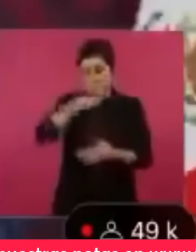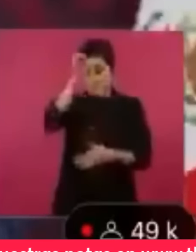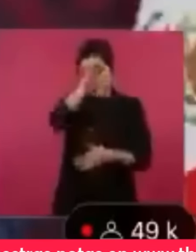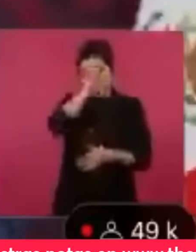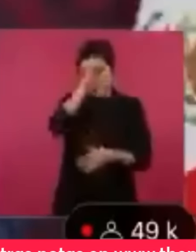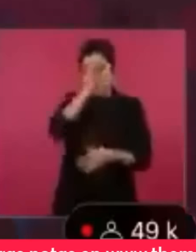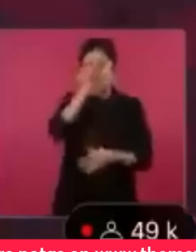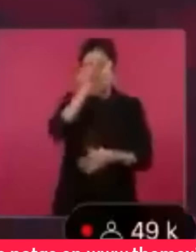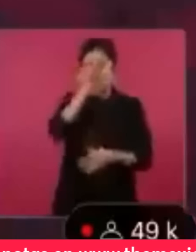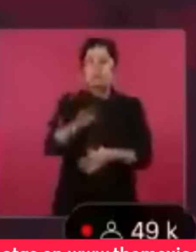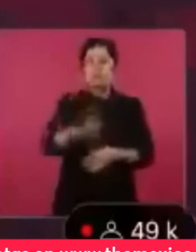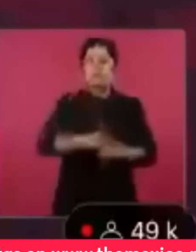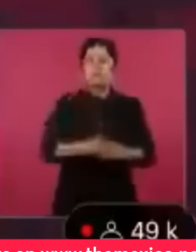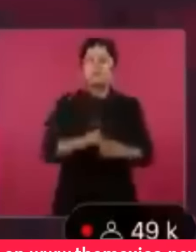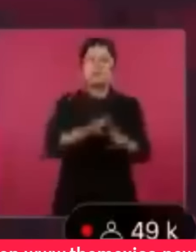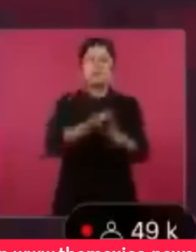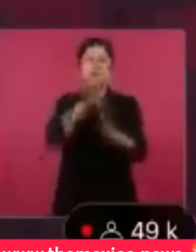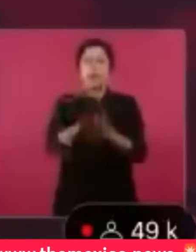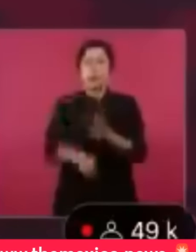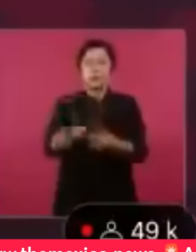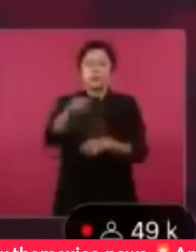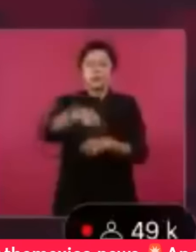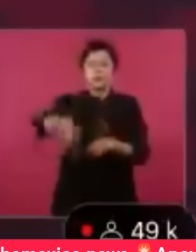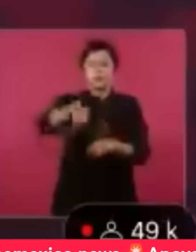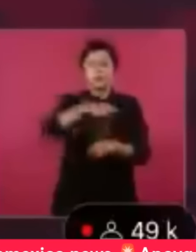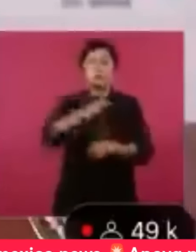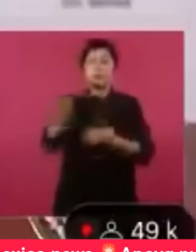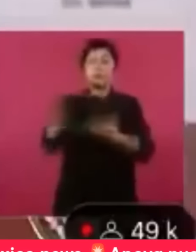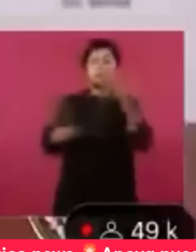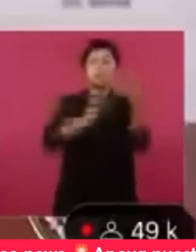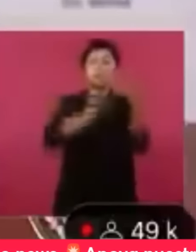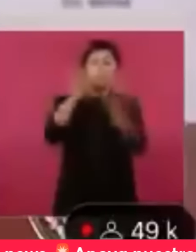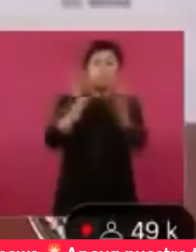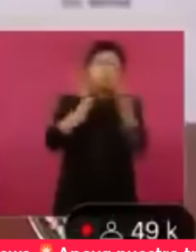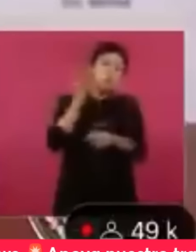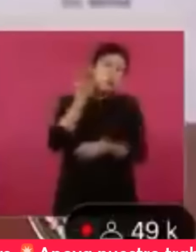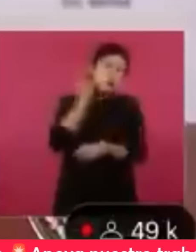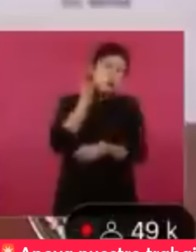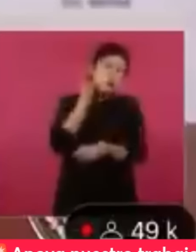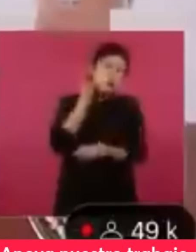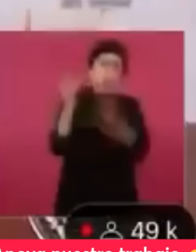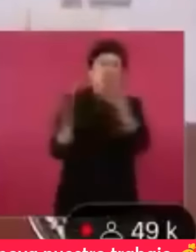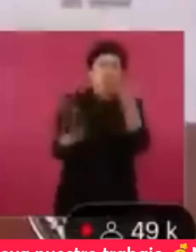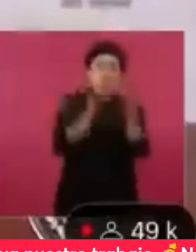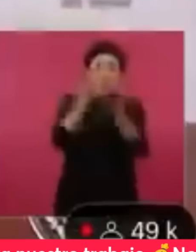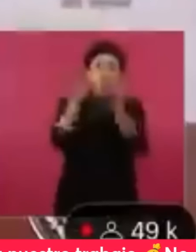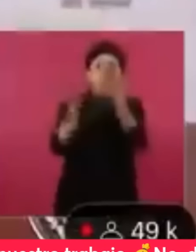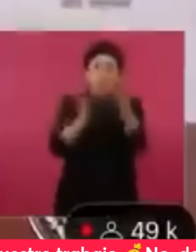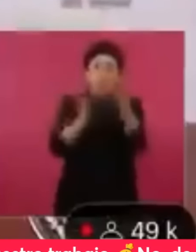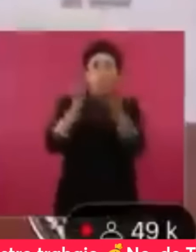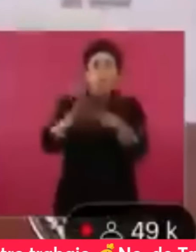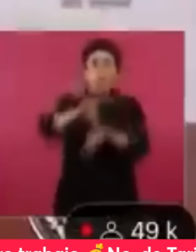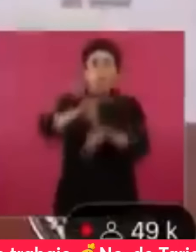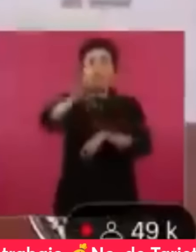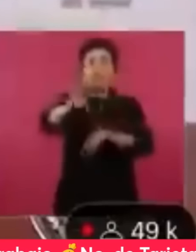que se titula como abogado sale